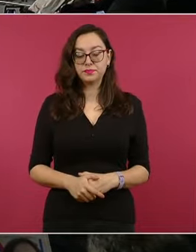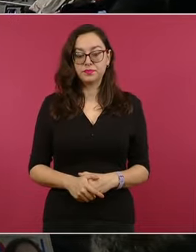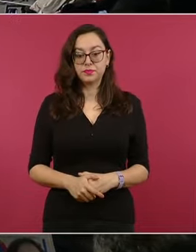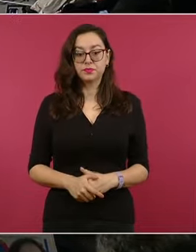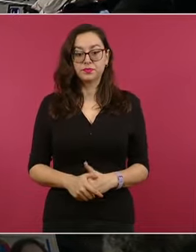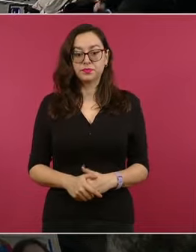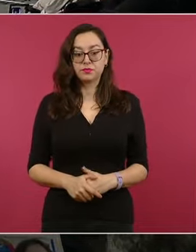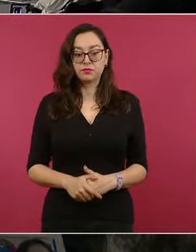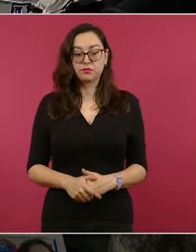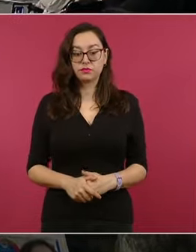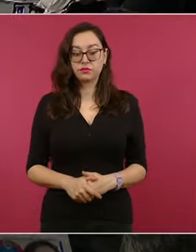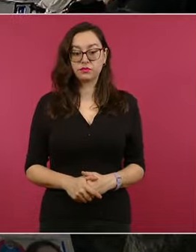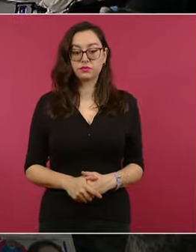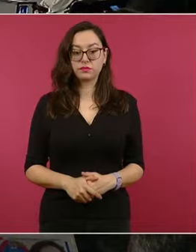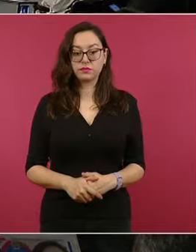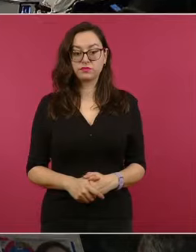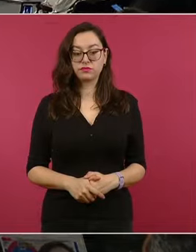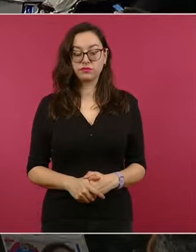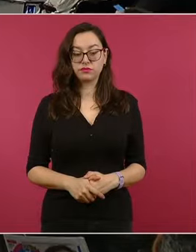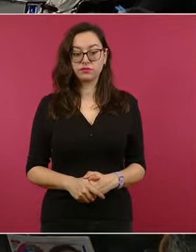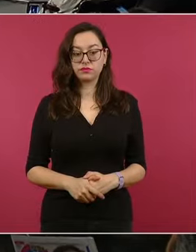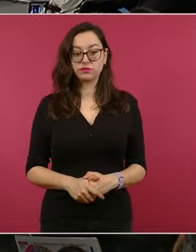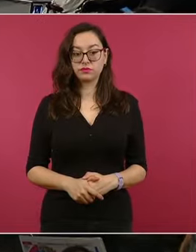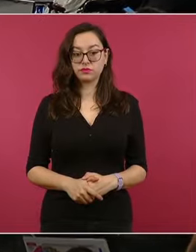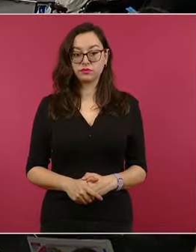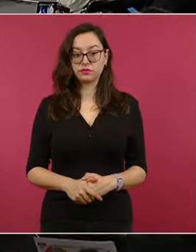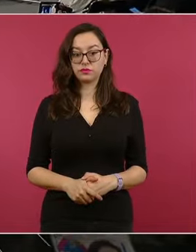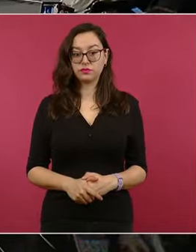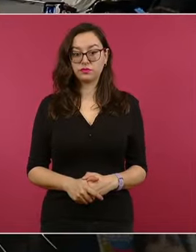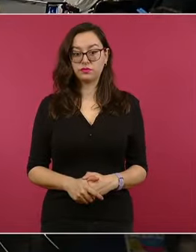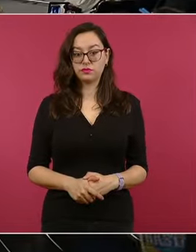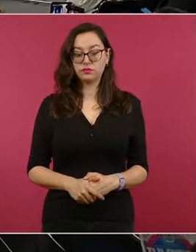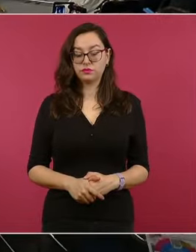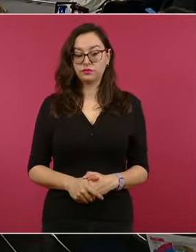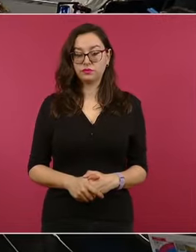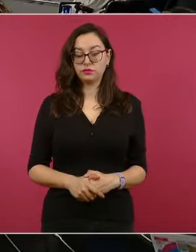lo que se busca es